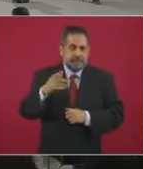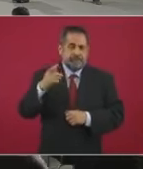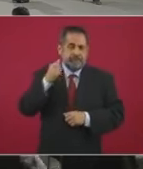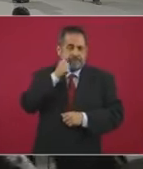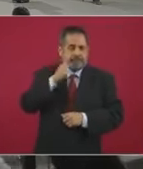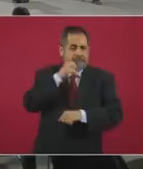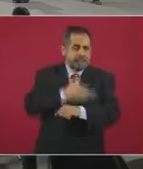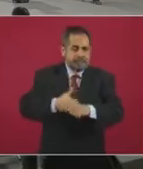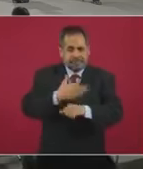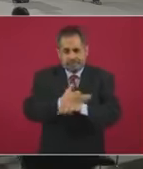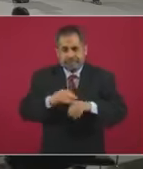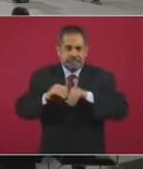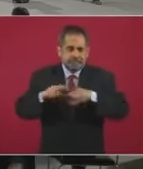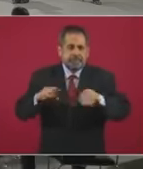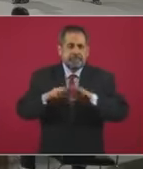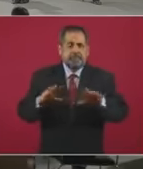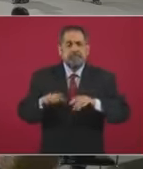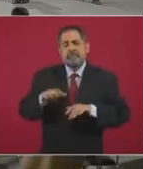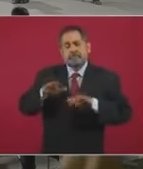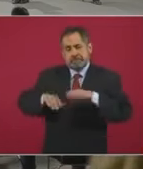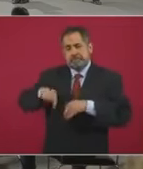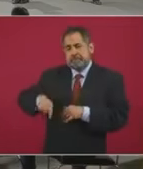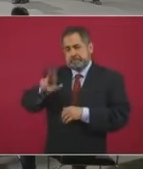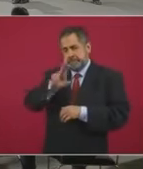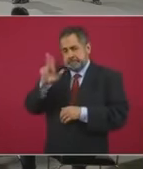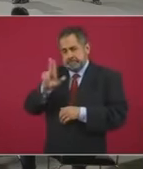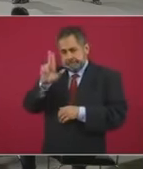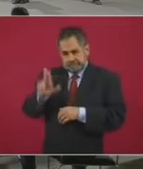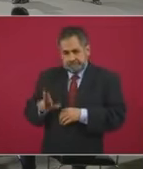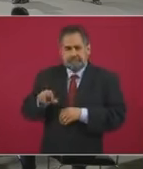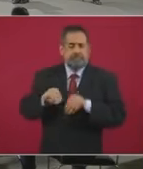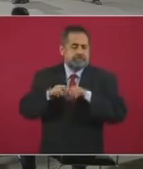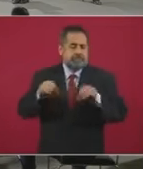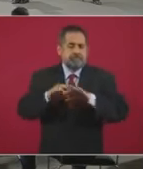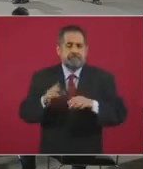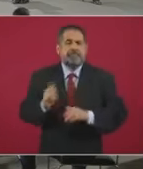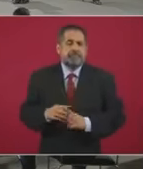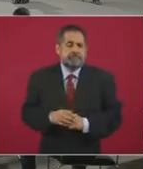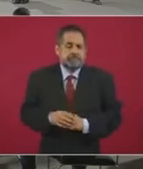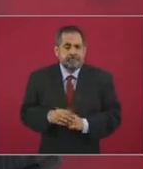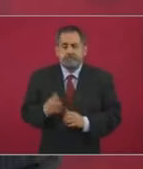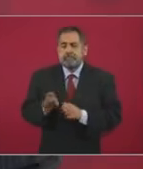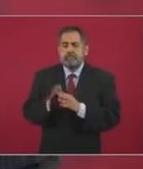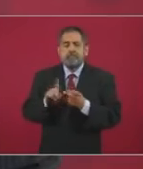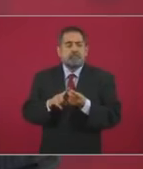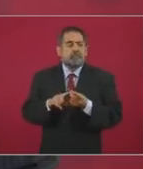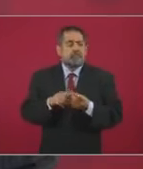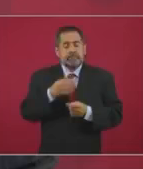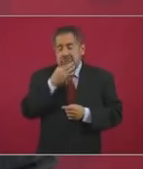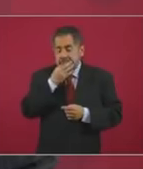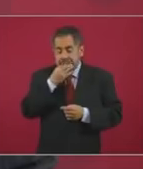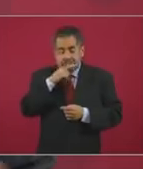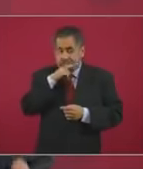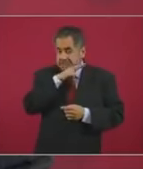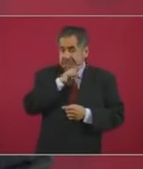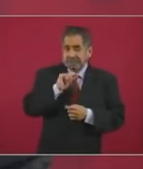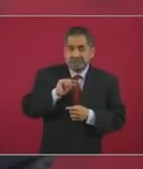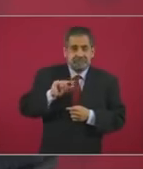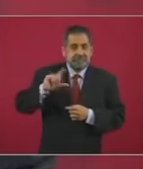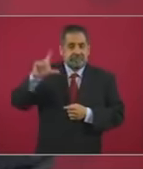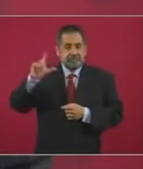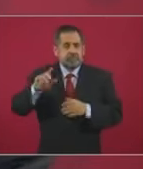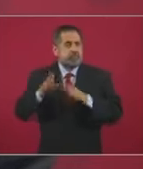tardes, pero a veces también aquí los martes, lo que nos muestra es la trayectoria en el tiempo de la epidemia, es decir, la